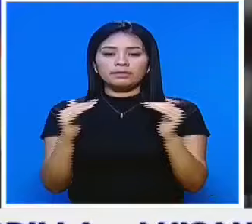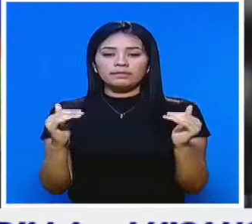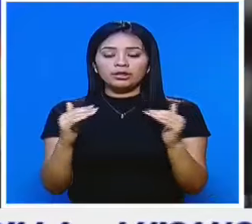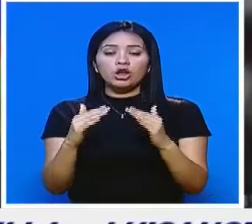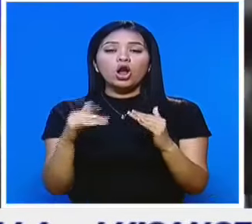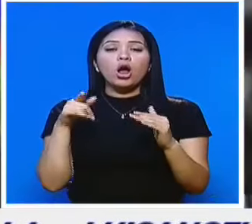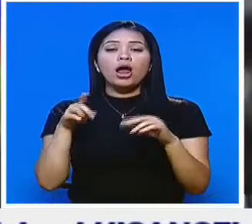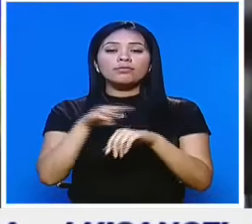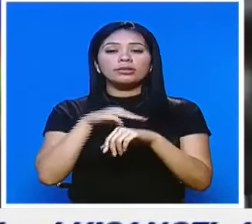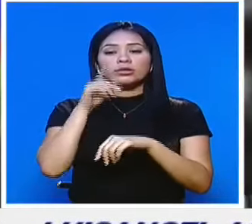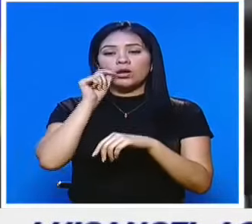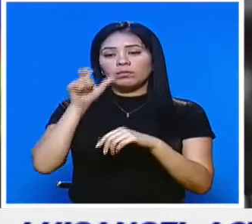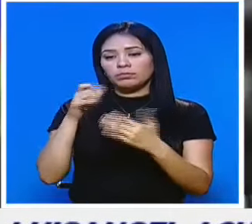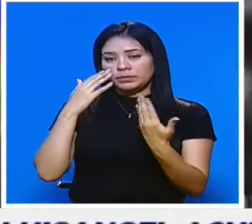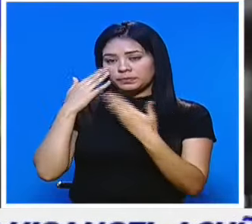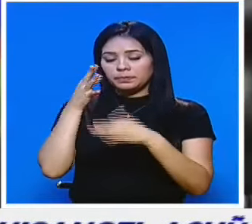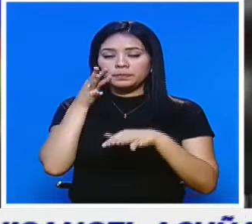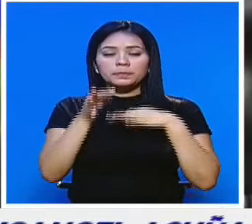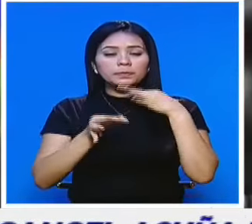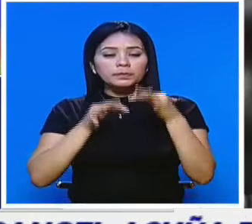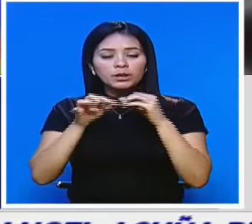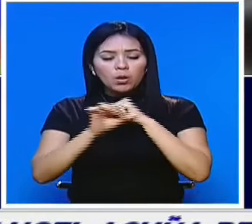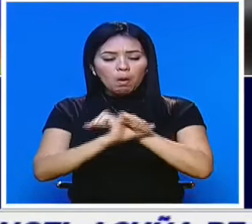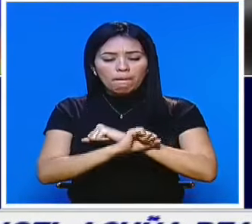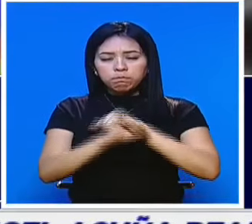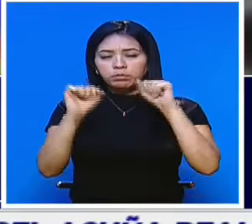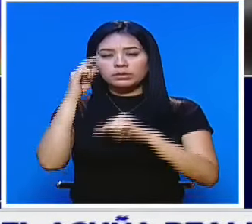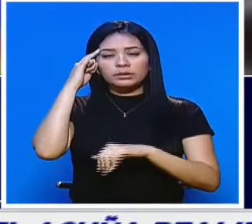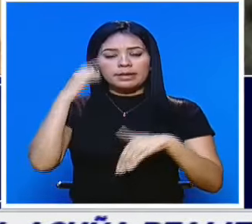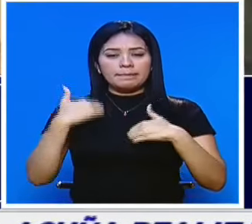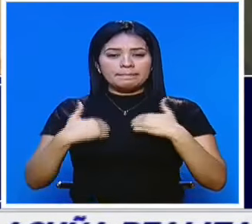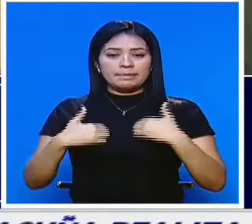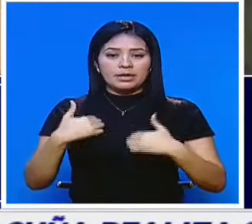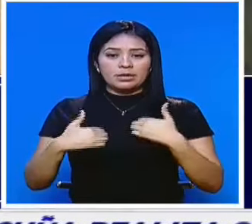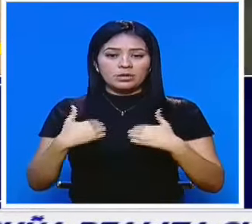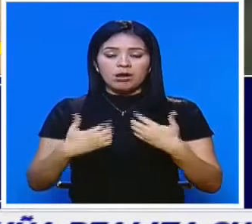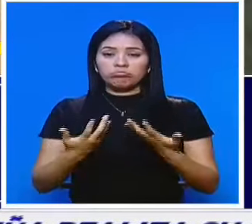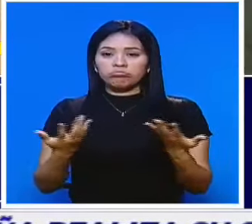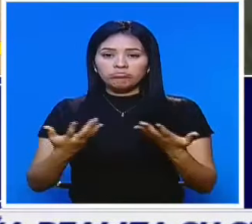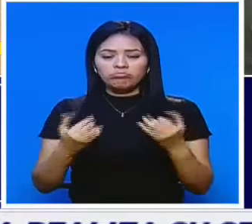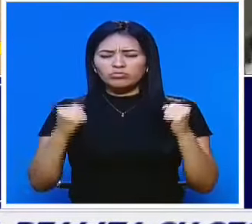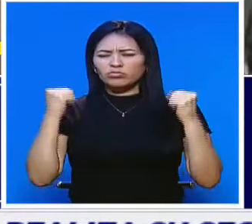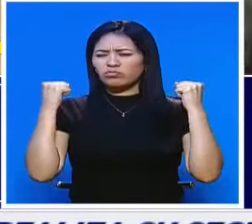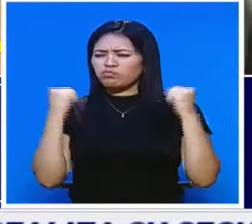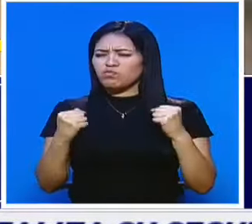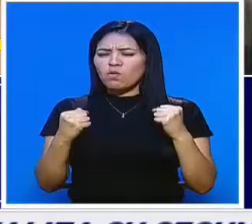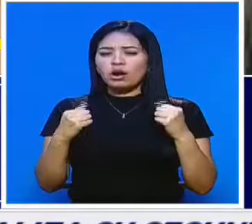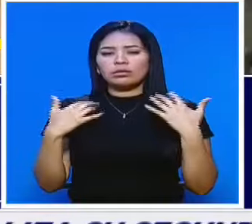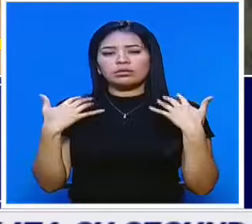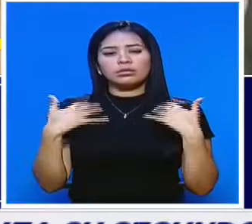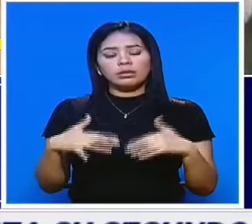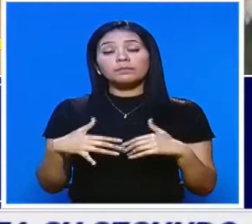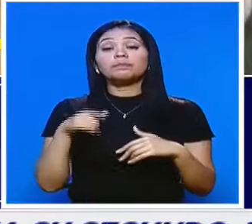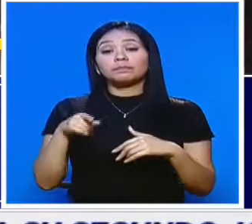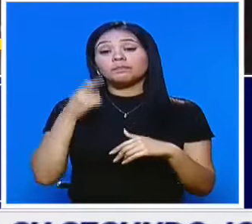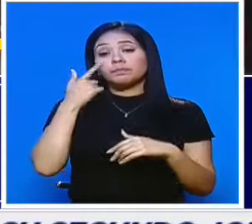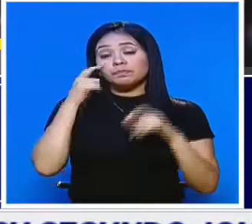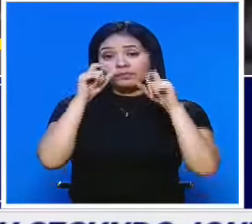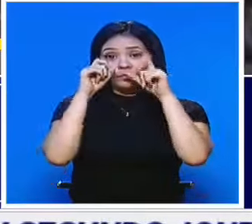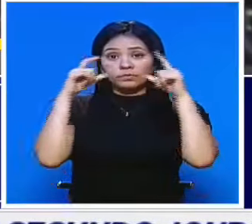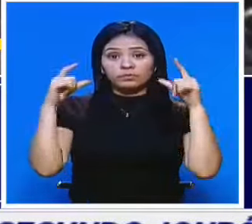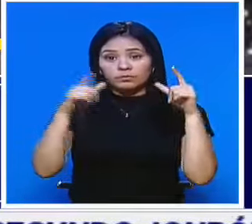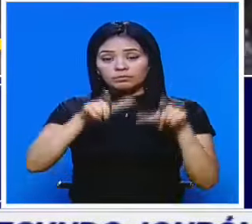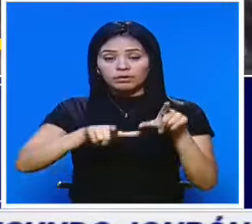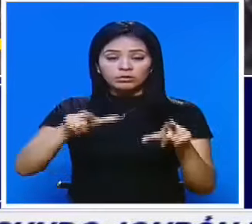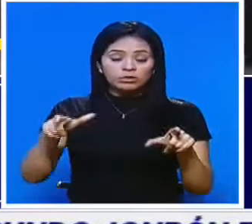firas aviad explicó que las detonaciones del miércoles fueron de más intensidad y tuvieron un mayor impacto sobre las